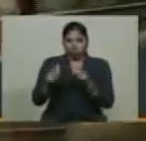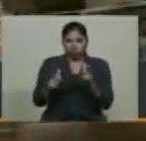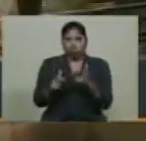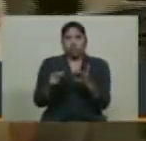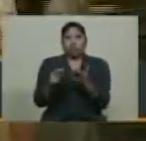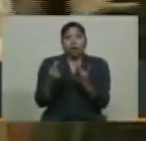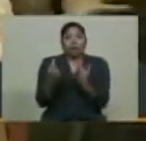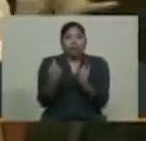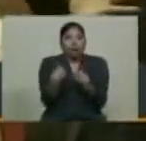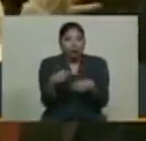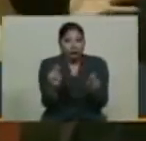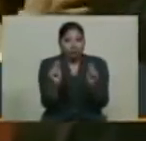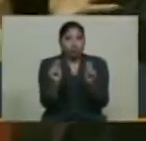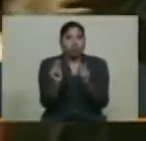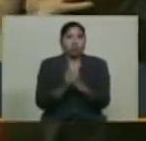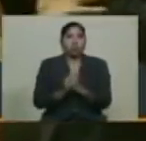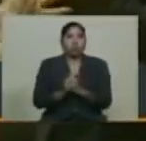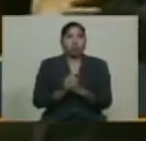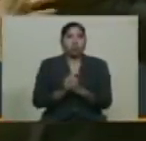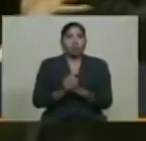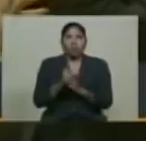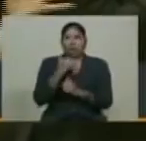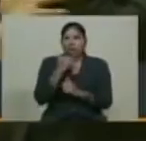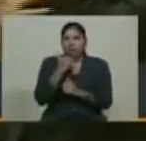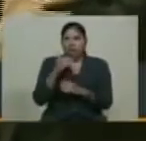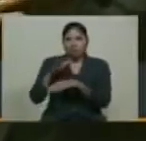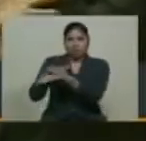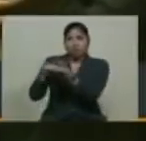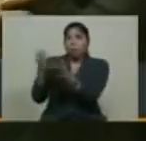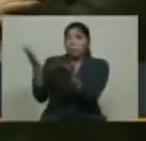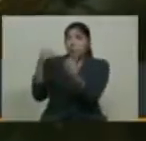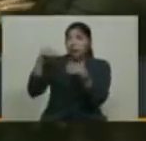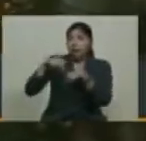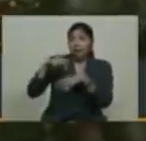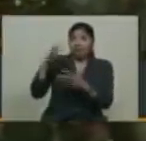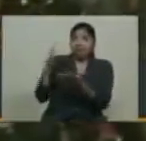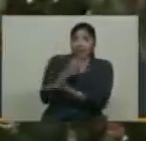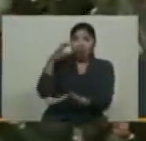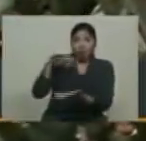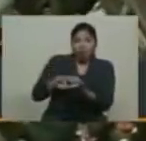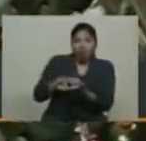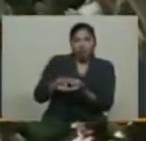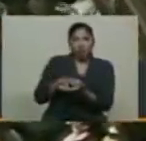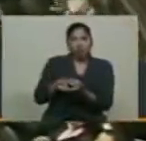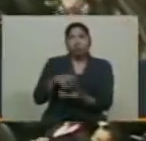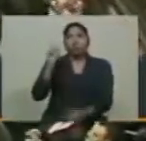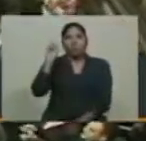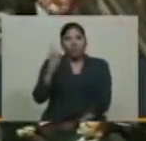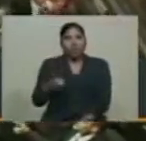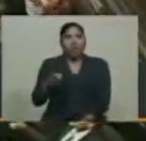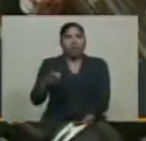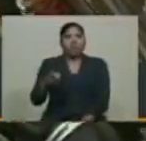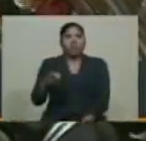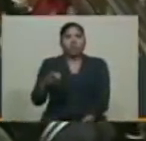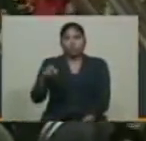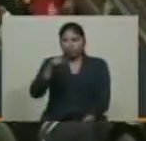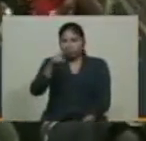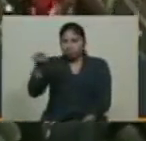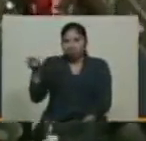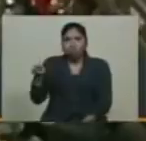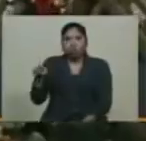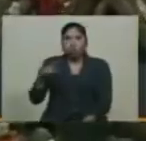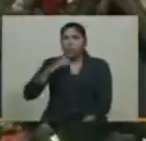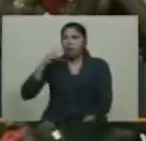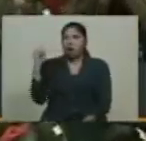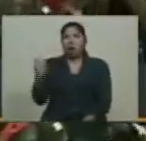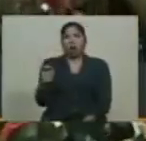haya llamado a intervención en Venezuela en caso de una invasión tiene que ser tratado como enemigo